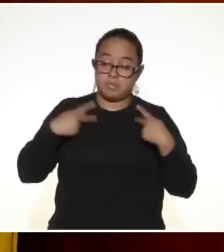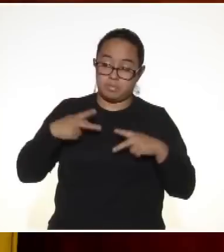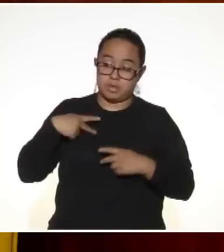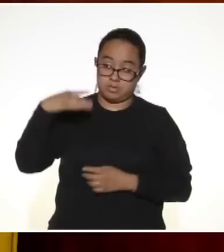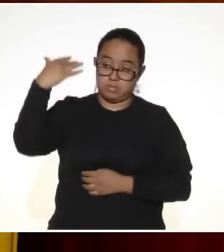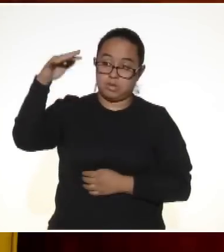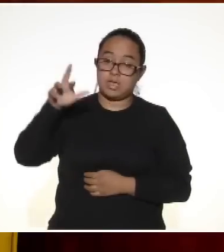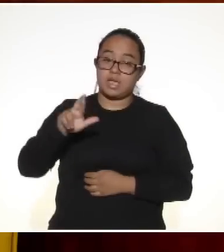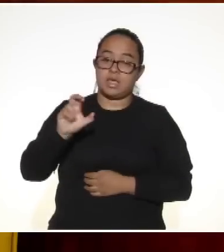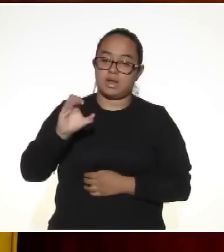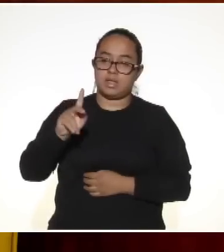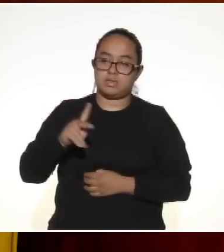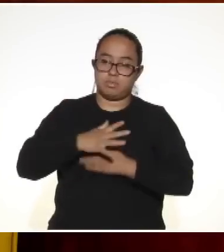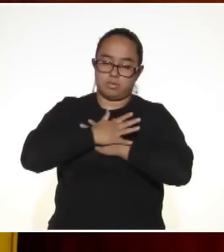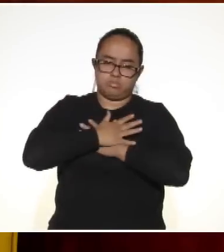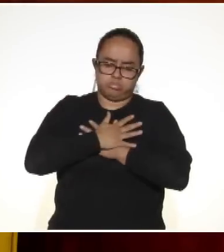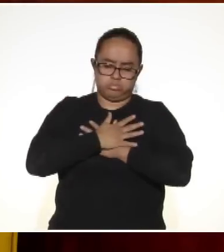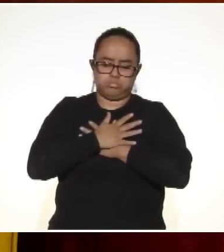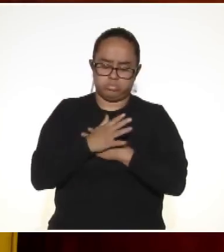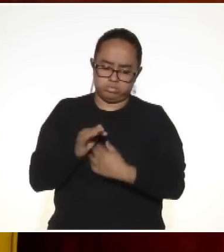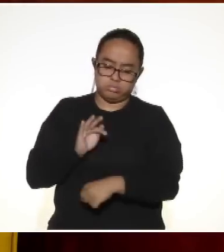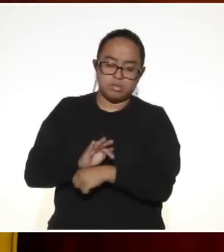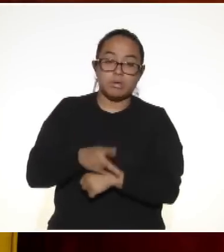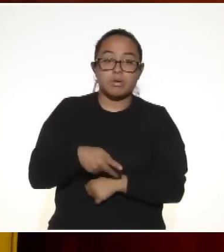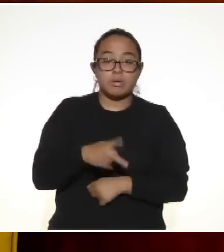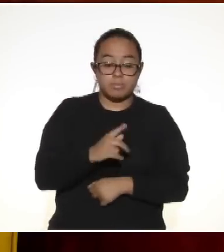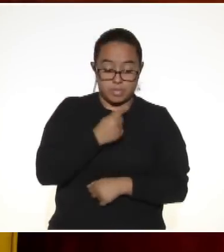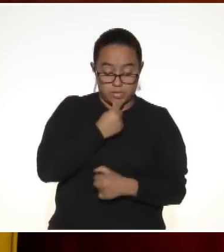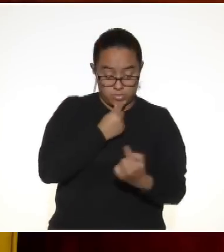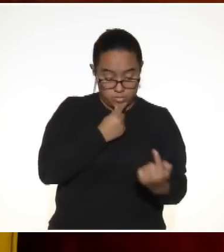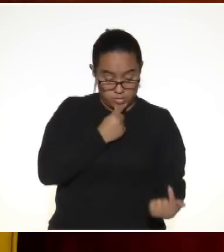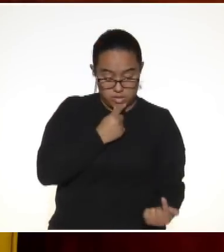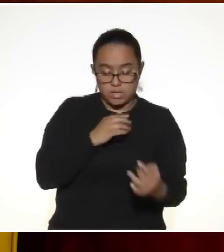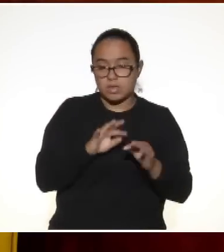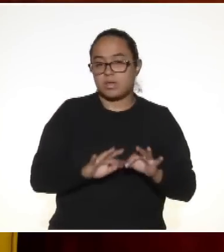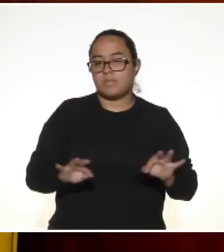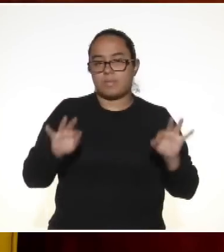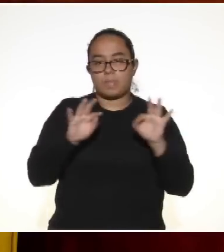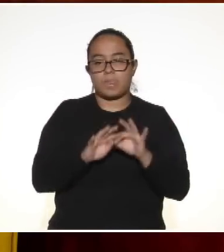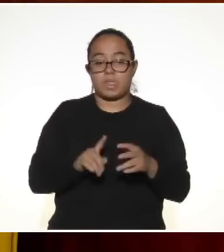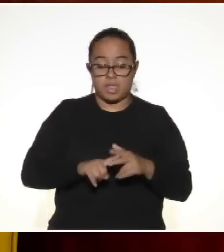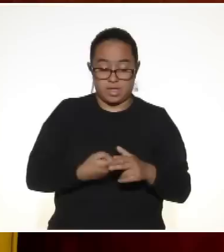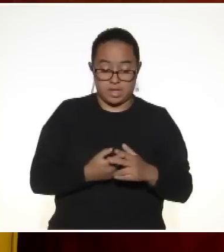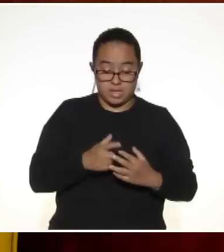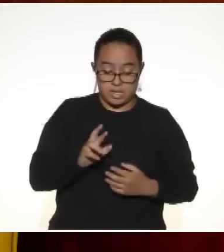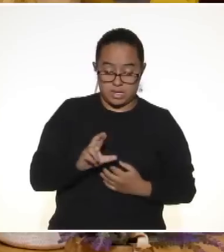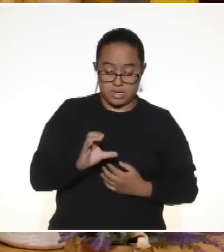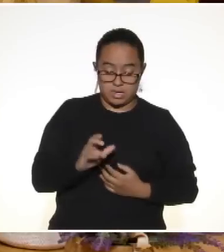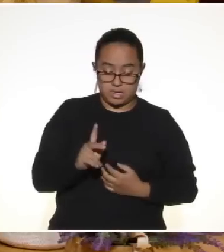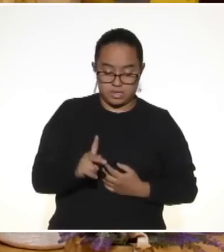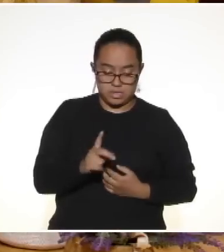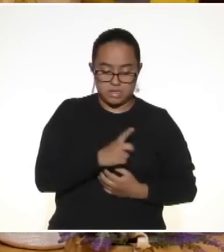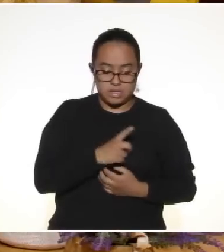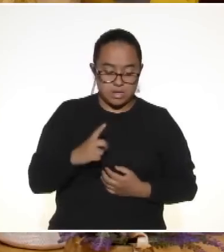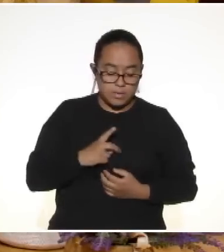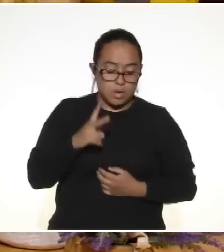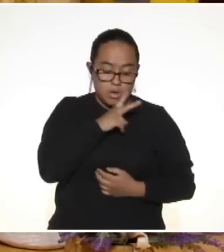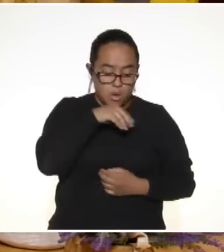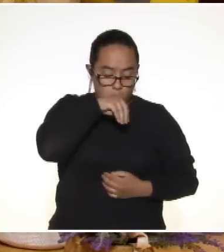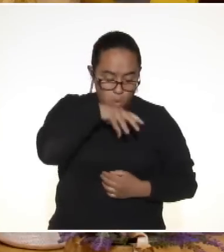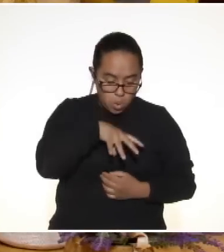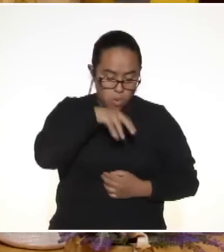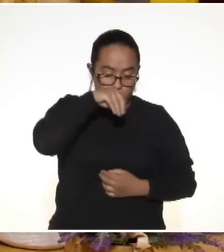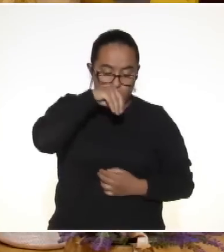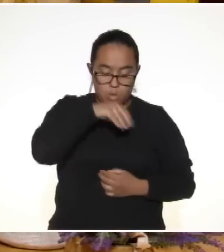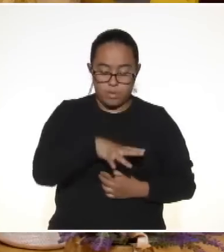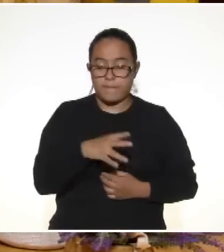el RCP solo con las manos es muy útil, pero en los niños sí es muy importante desde que se inicia el RCP dar ventilaciones.